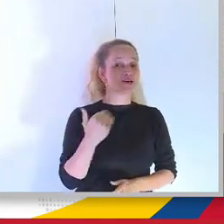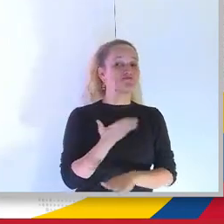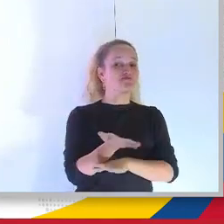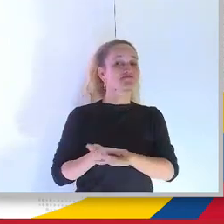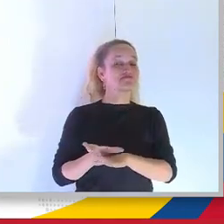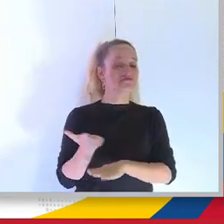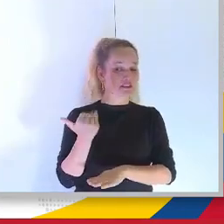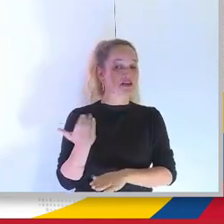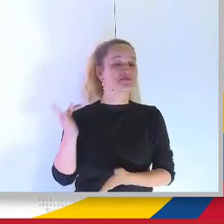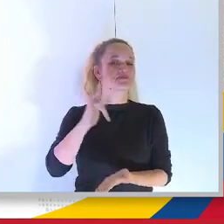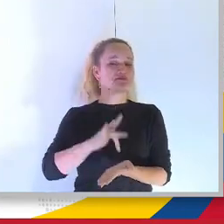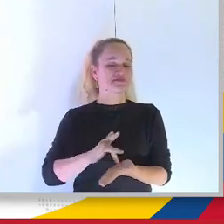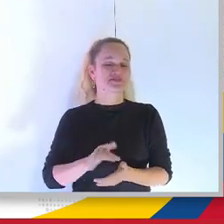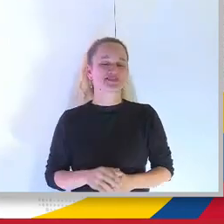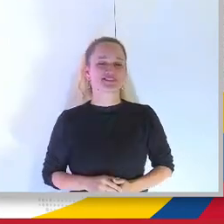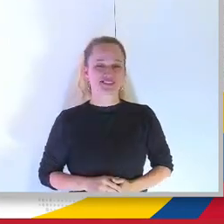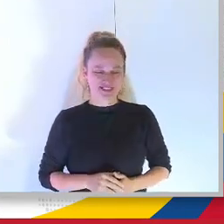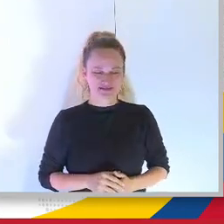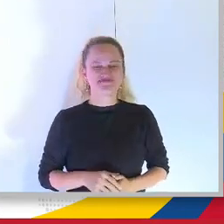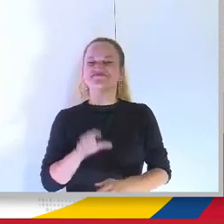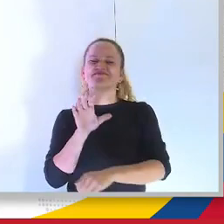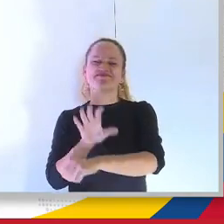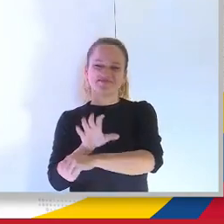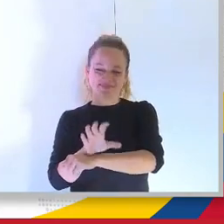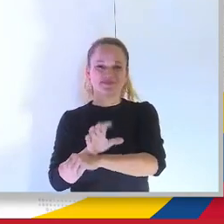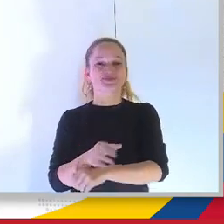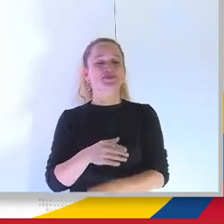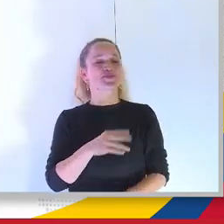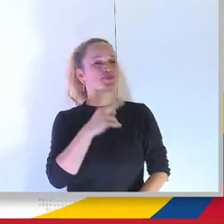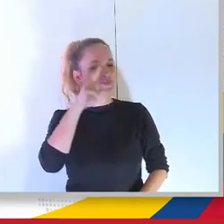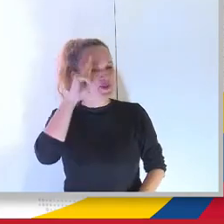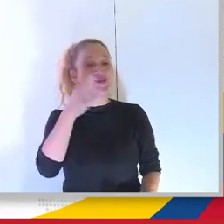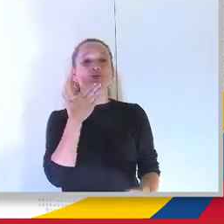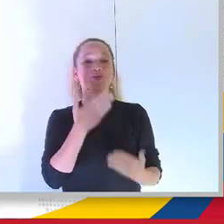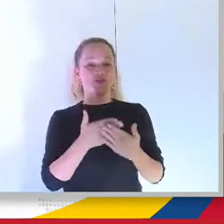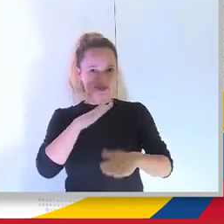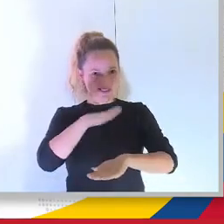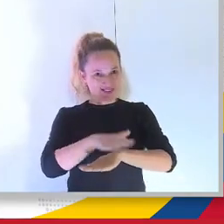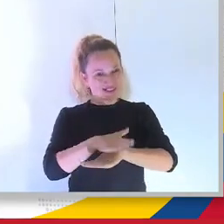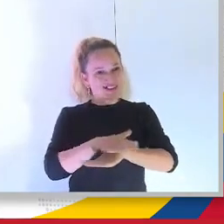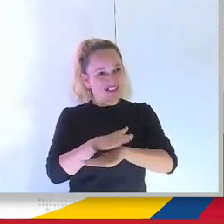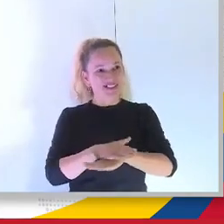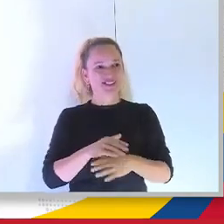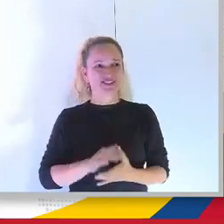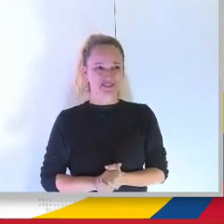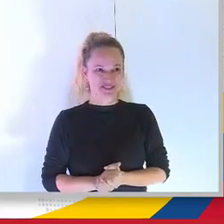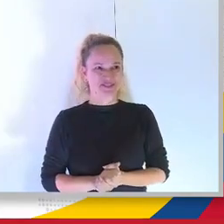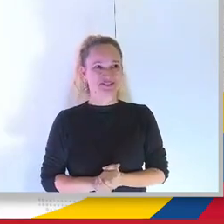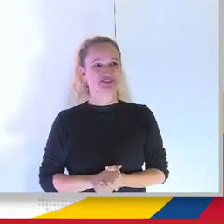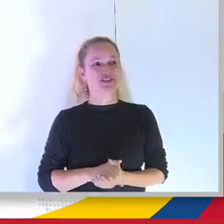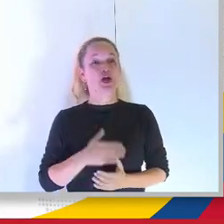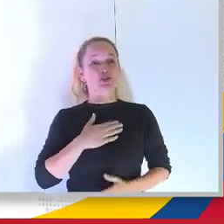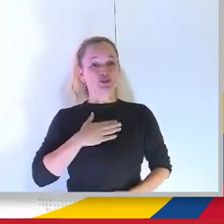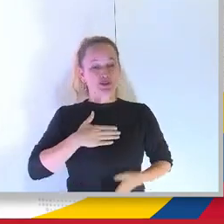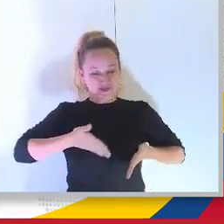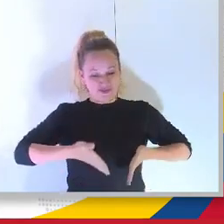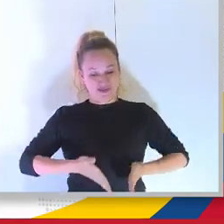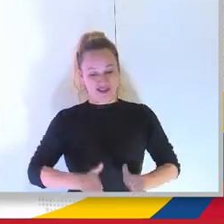Hola, ¿cómo estás? ¿Qué haces? ¿Con esta? Hola, ¿qué tal? Buenas tardes. Sí, estaba tratando de pasar piola. Soy